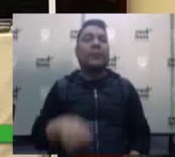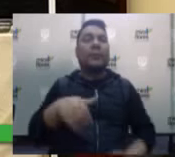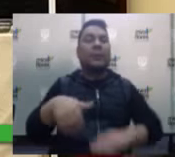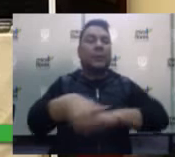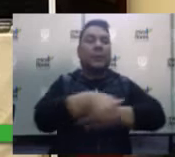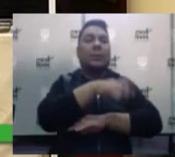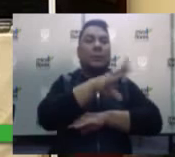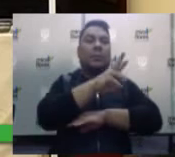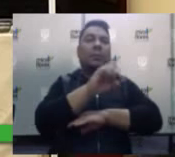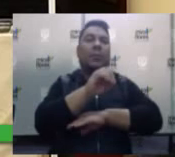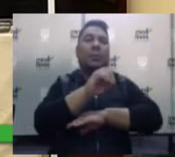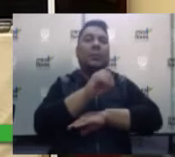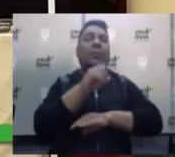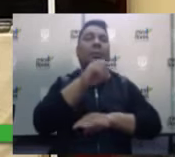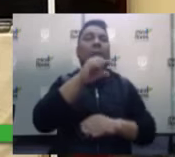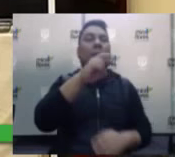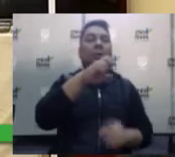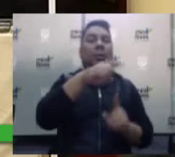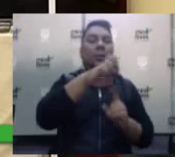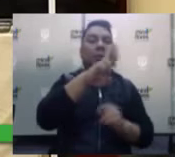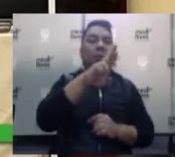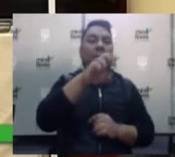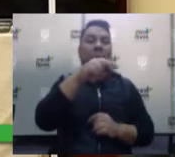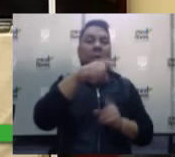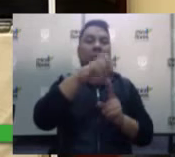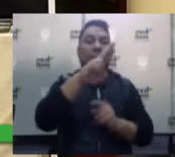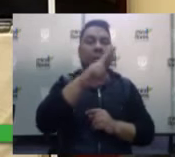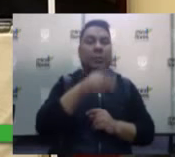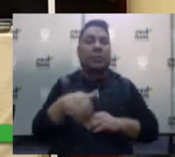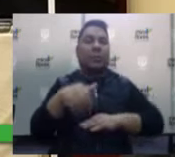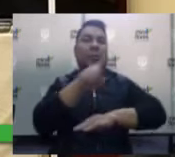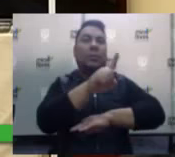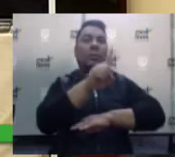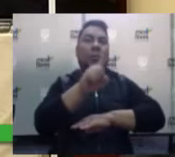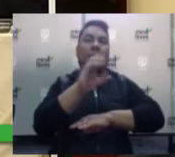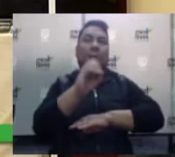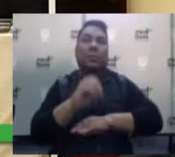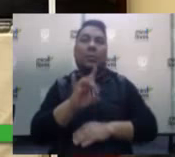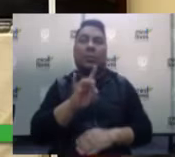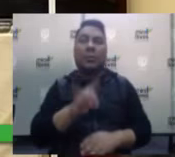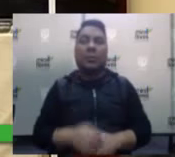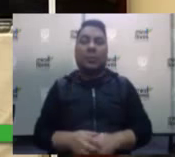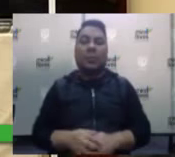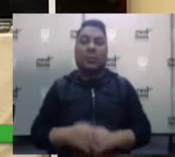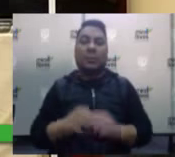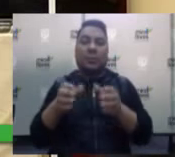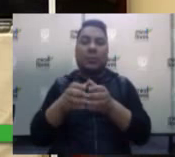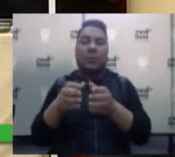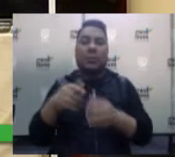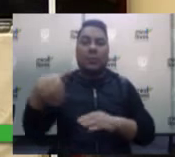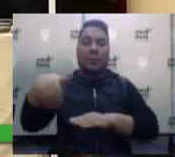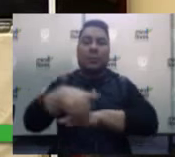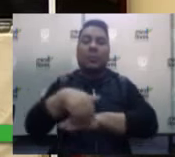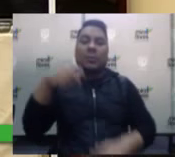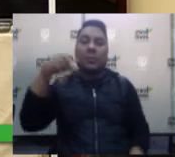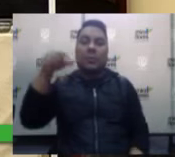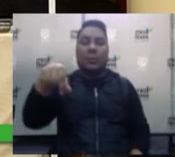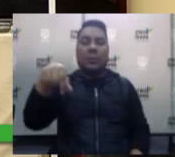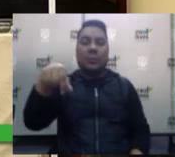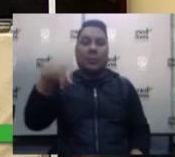Ubicación 58, avenida General Ernesto Montagne, cuadra 1, frente al 118. Q. Letra